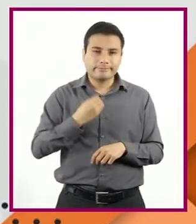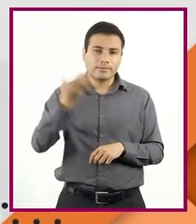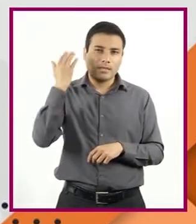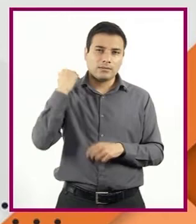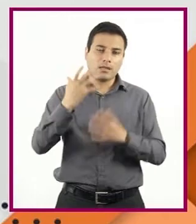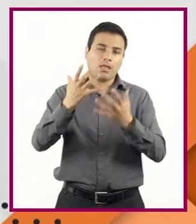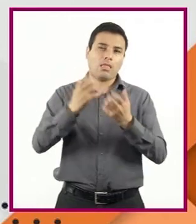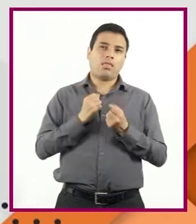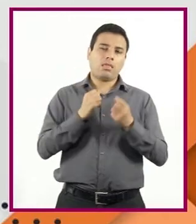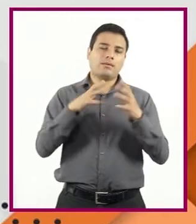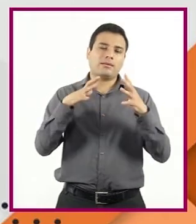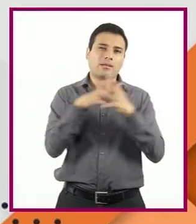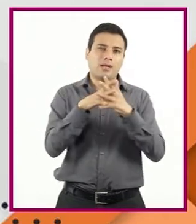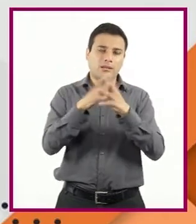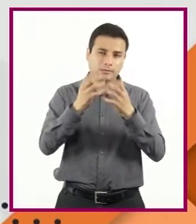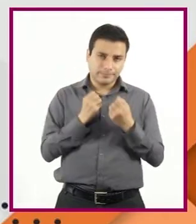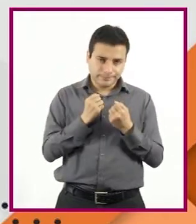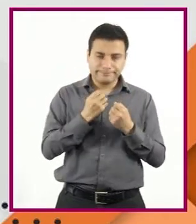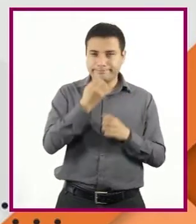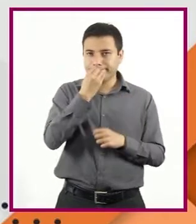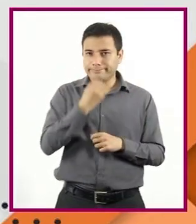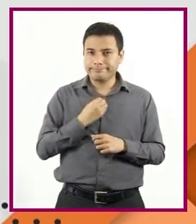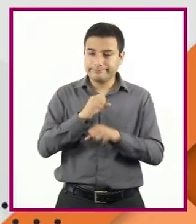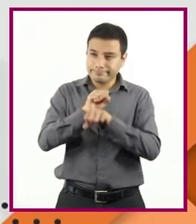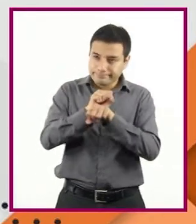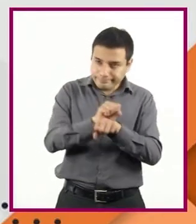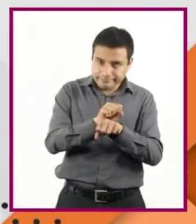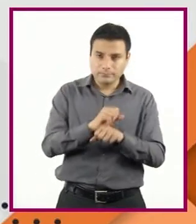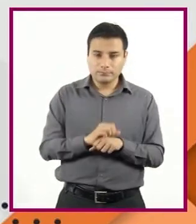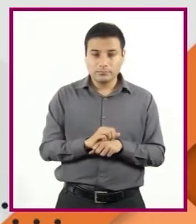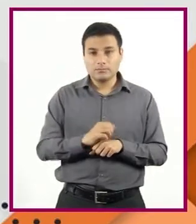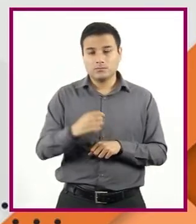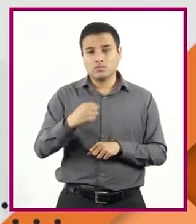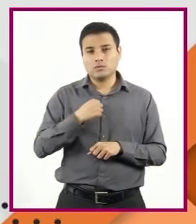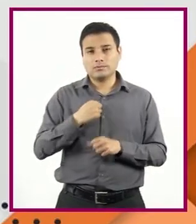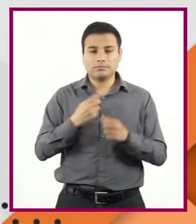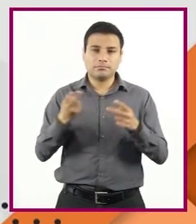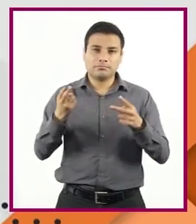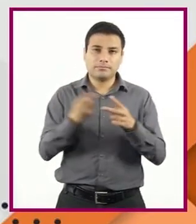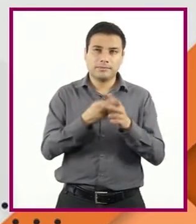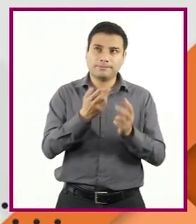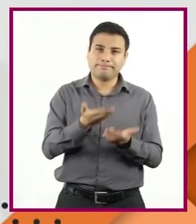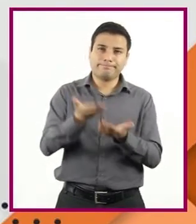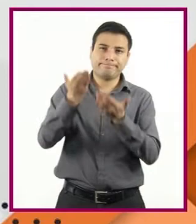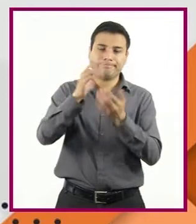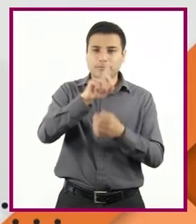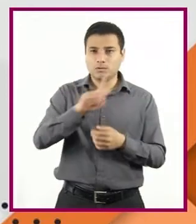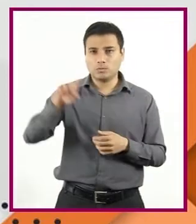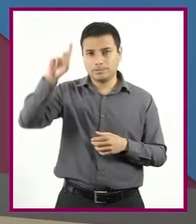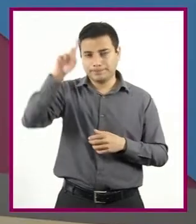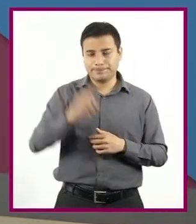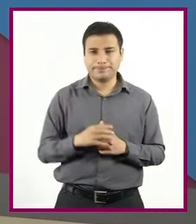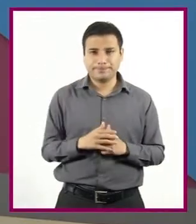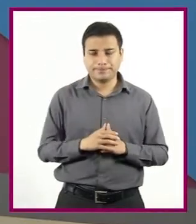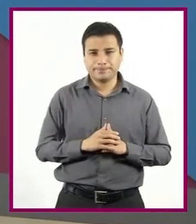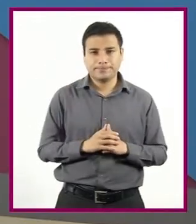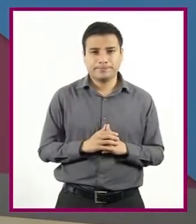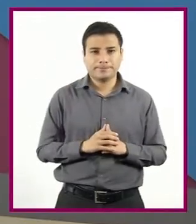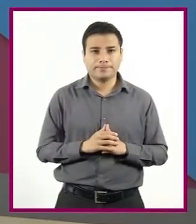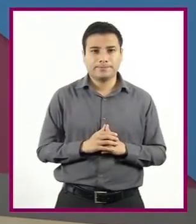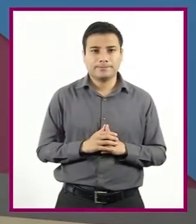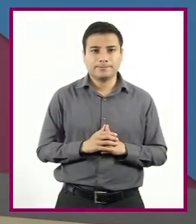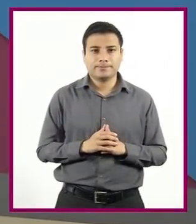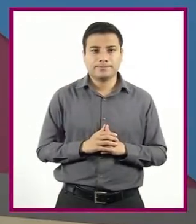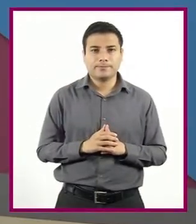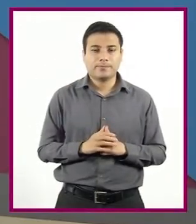en la guerra, y que en muchas ocasiones servían como sacrificio en diferentes celebraciones. Cada uno